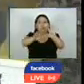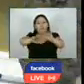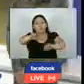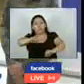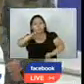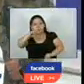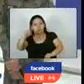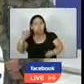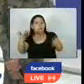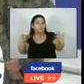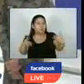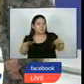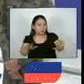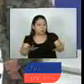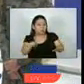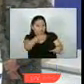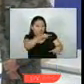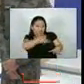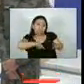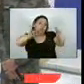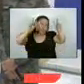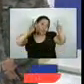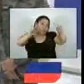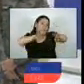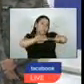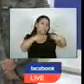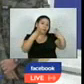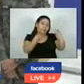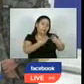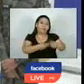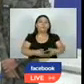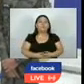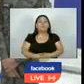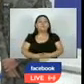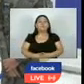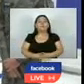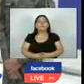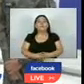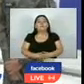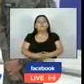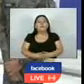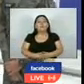personas capturadas, señaladas de pertenecer a pandillas.